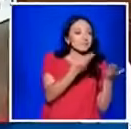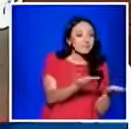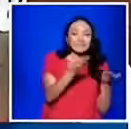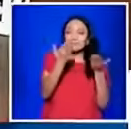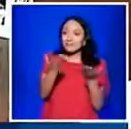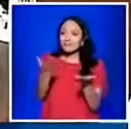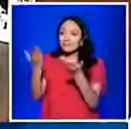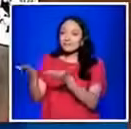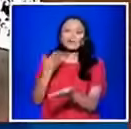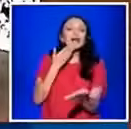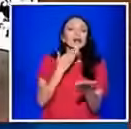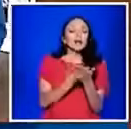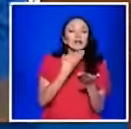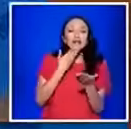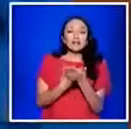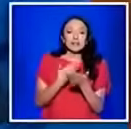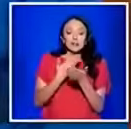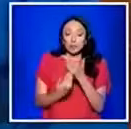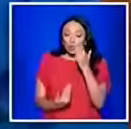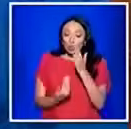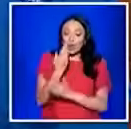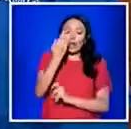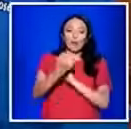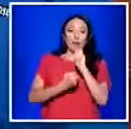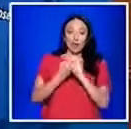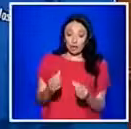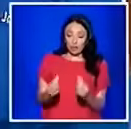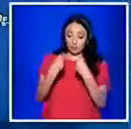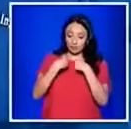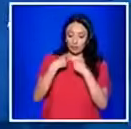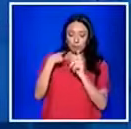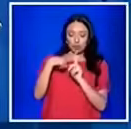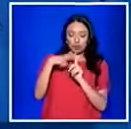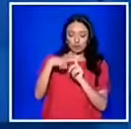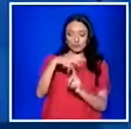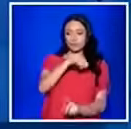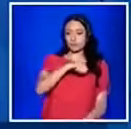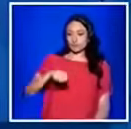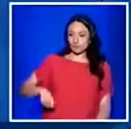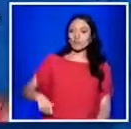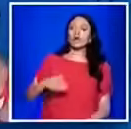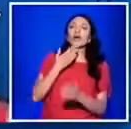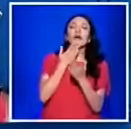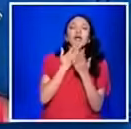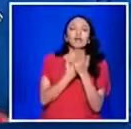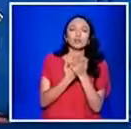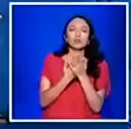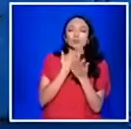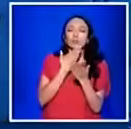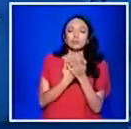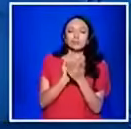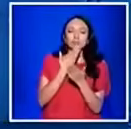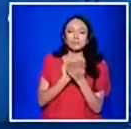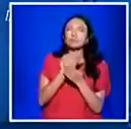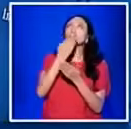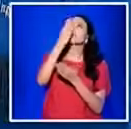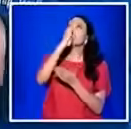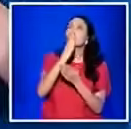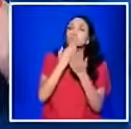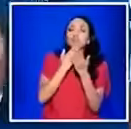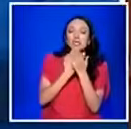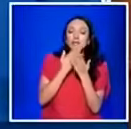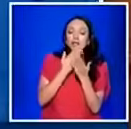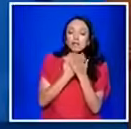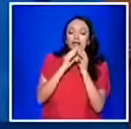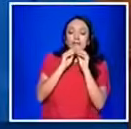vecinos. Gracias, recibo este nuevo año con mucho optimismo, positivismo y gratitud. Siempre decir gracias, gracias, gracias por